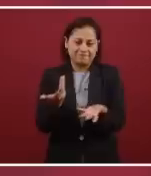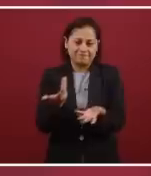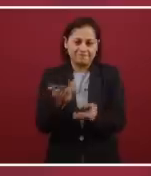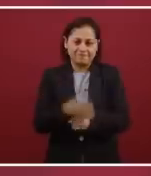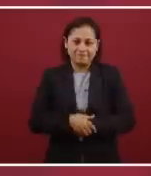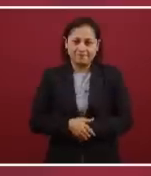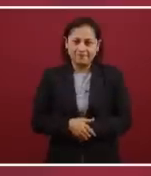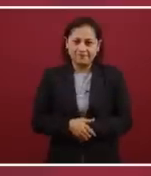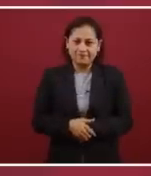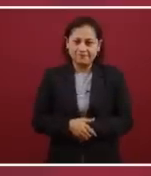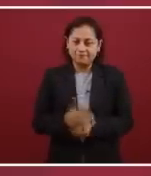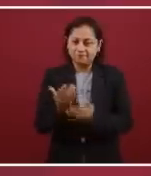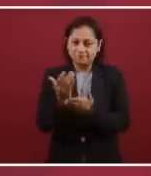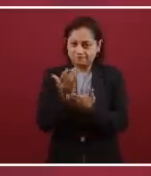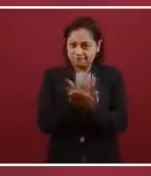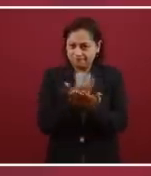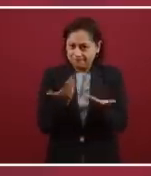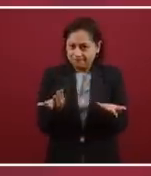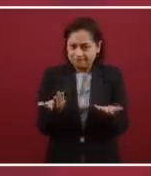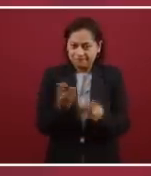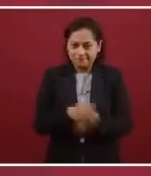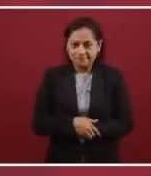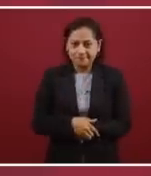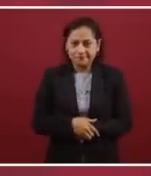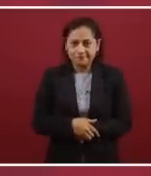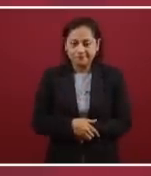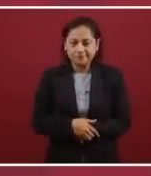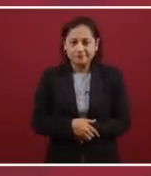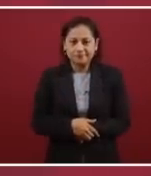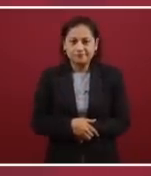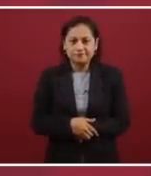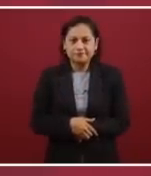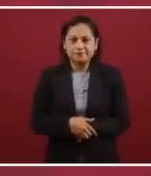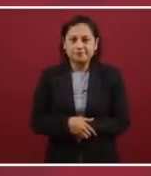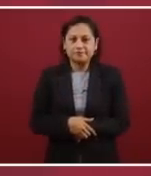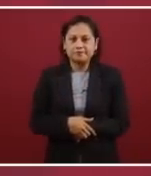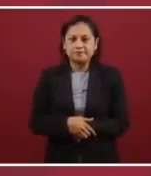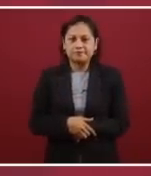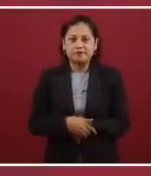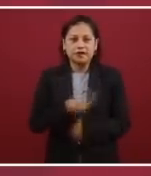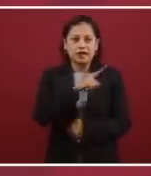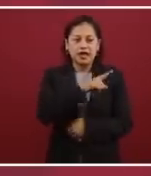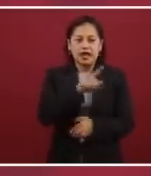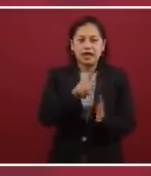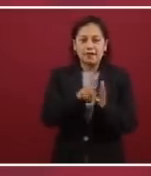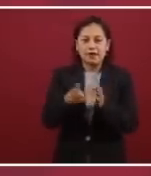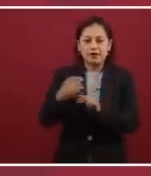Y en vez de decir nos equivocamos,